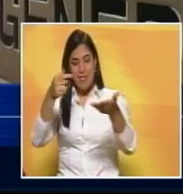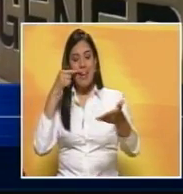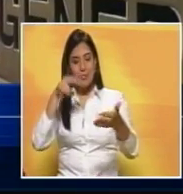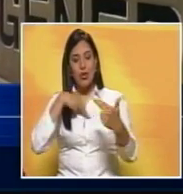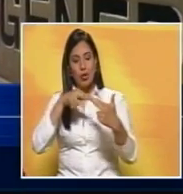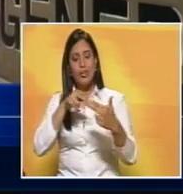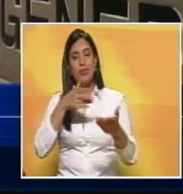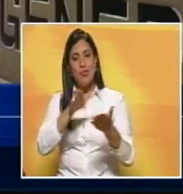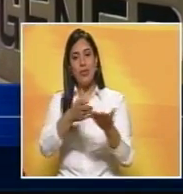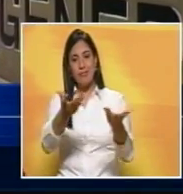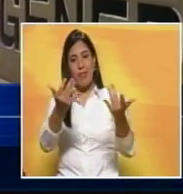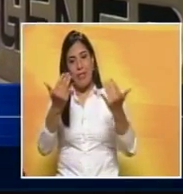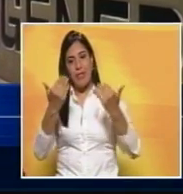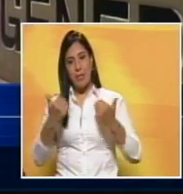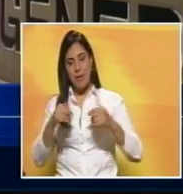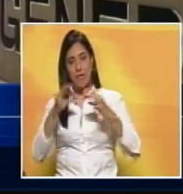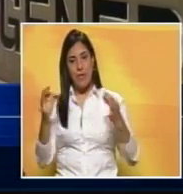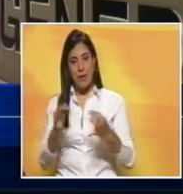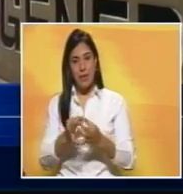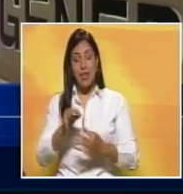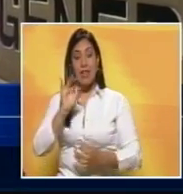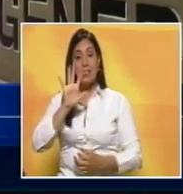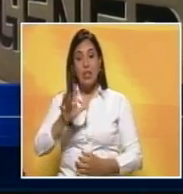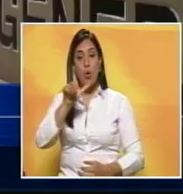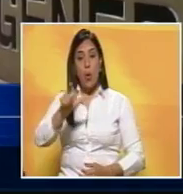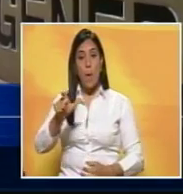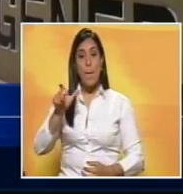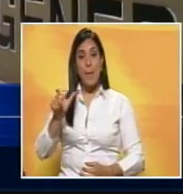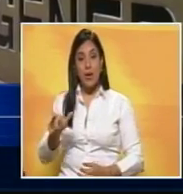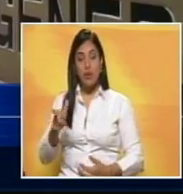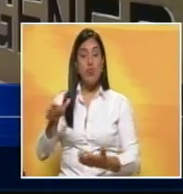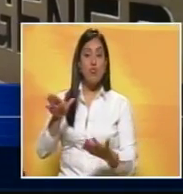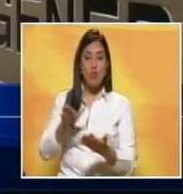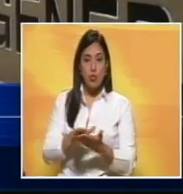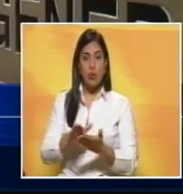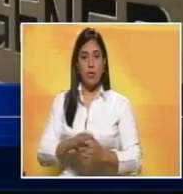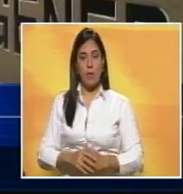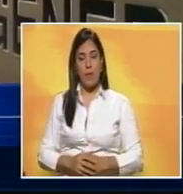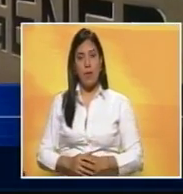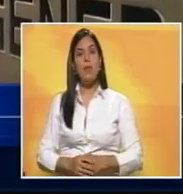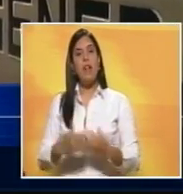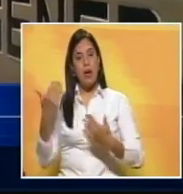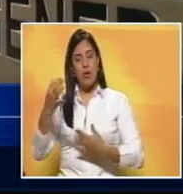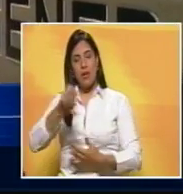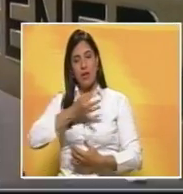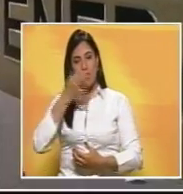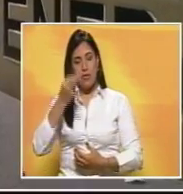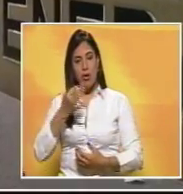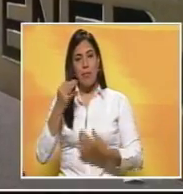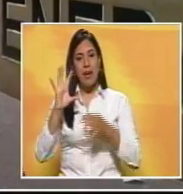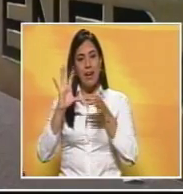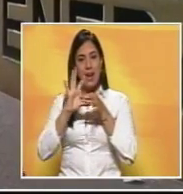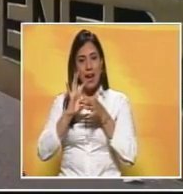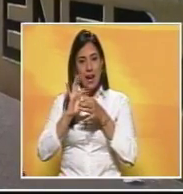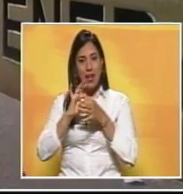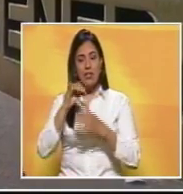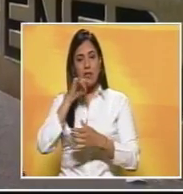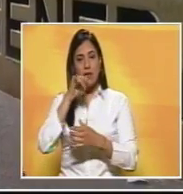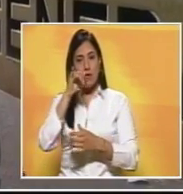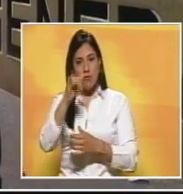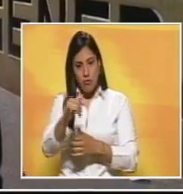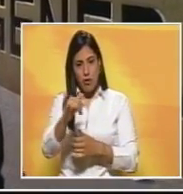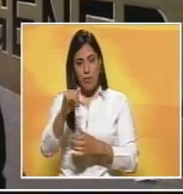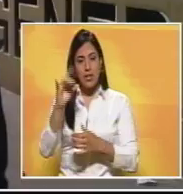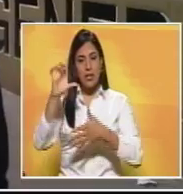a la repatriación de los restos de las 5 personas que perdieron la vida. Informó Guillermo Paniza para la Alianza